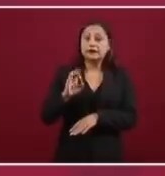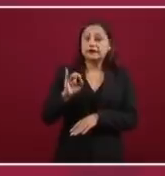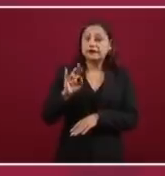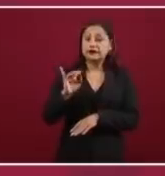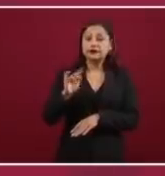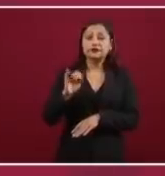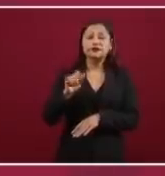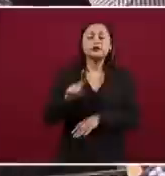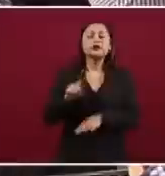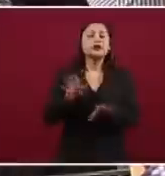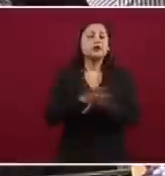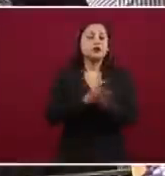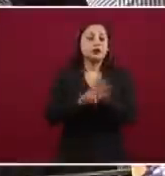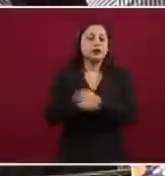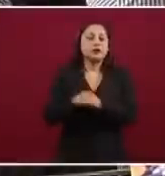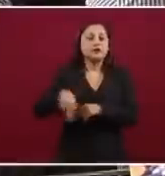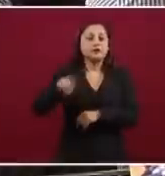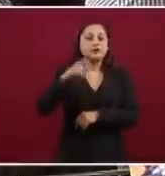contrate deuda